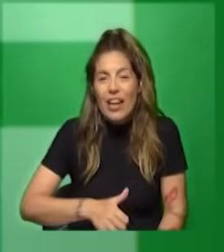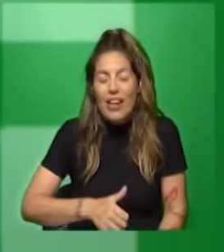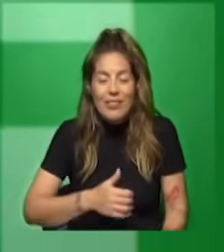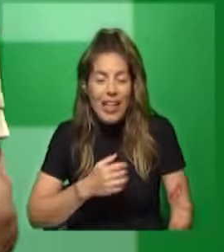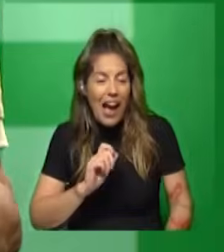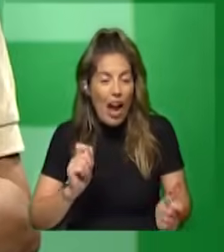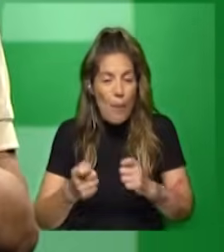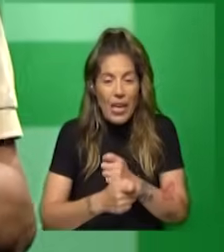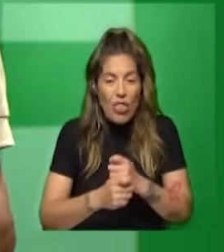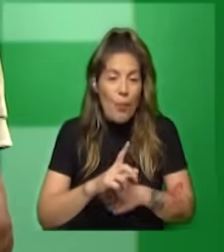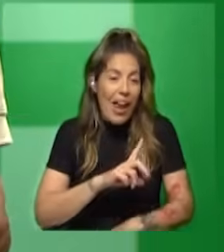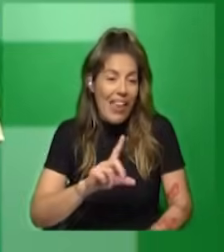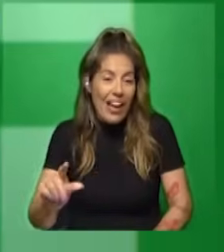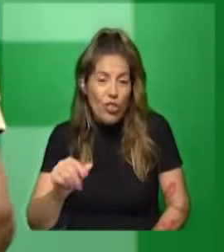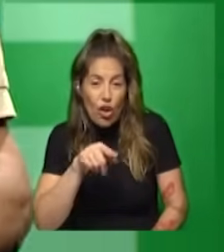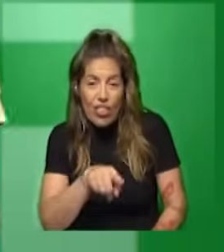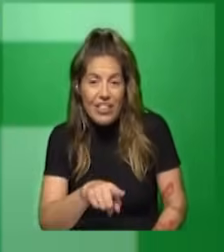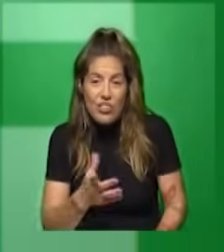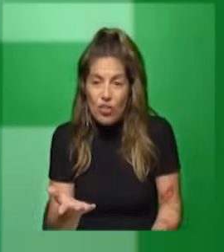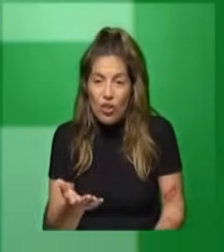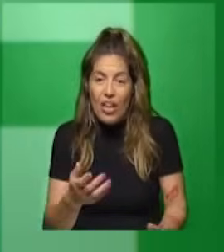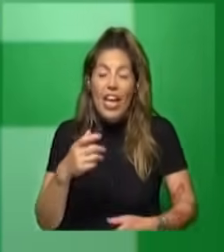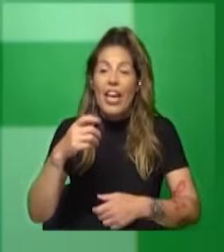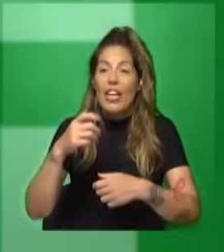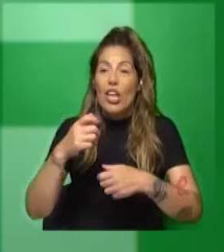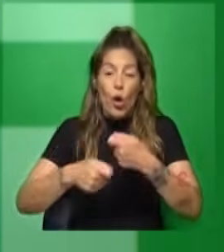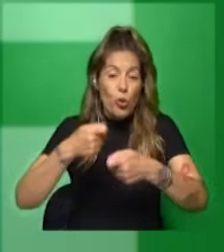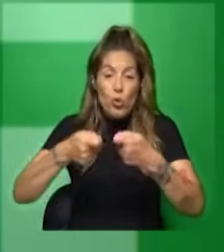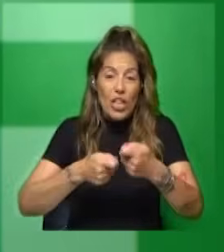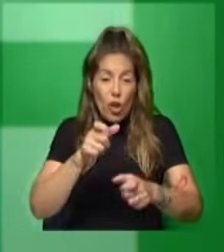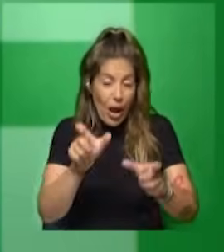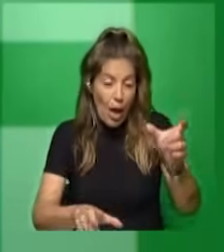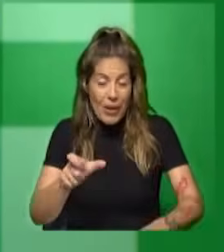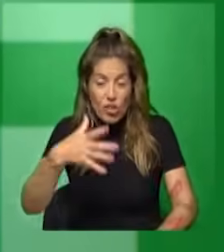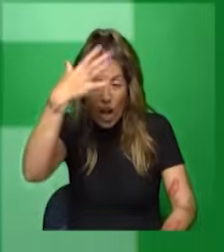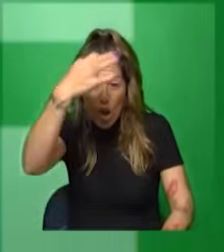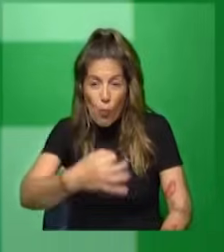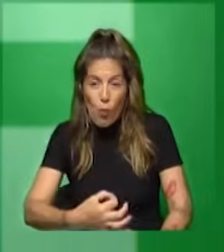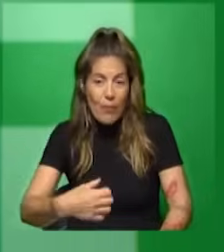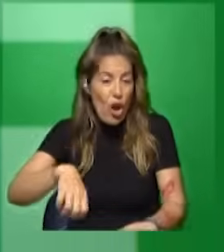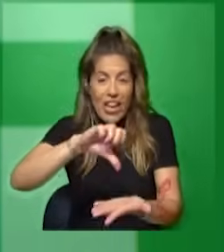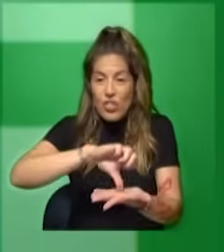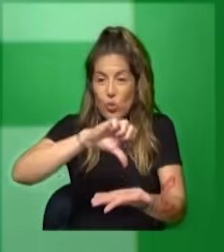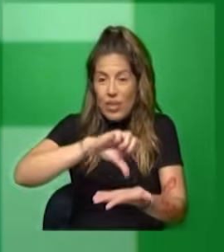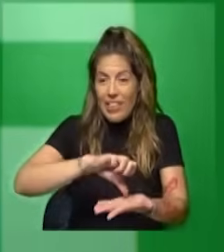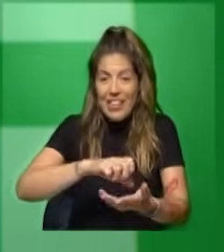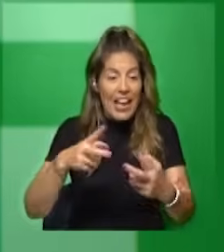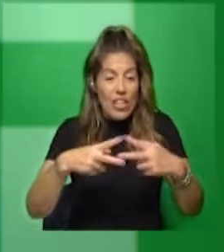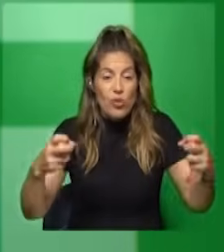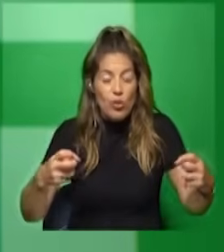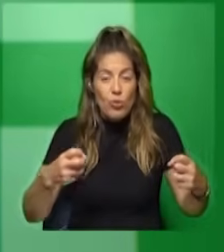movido para ir alejándonos de eso y construyendo la civilización, que es una estructura puramente